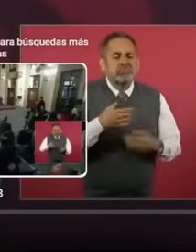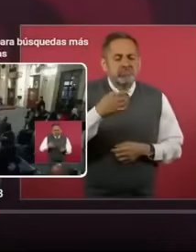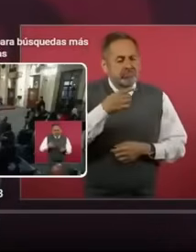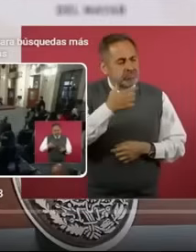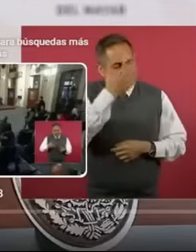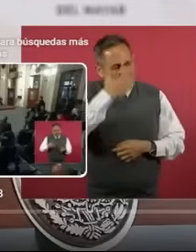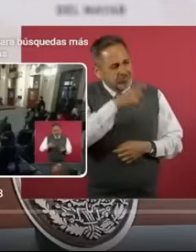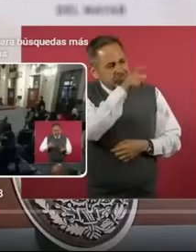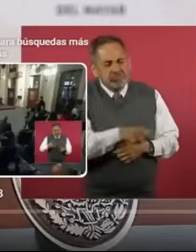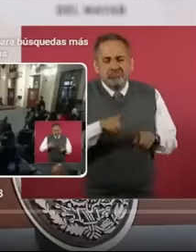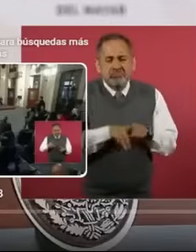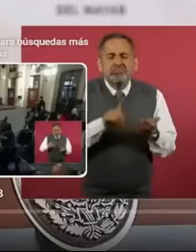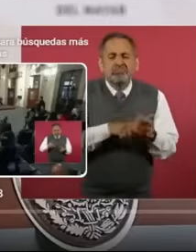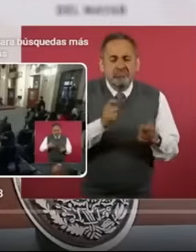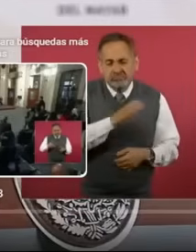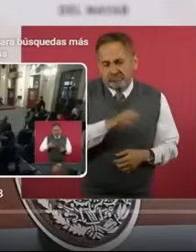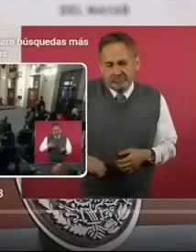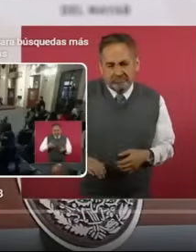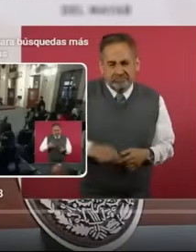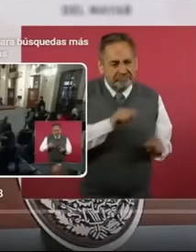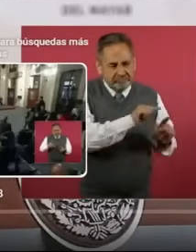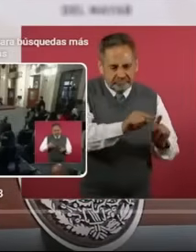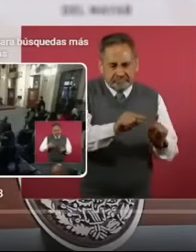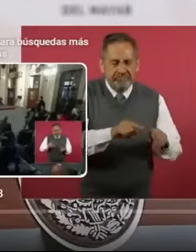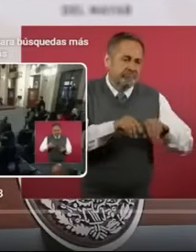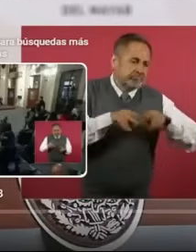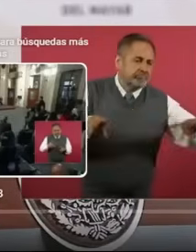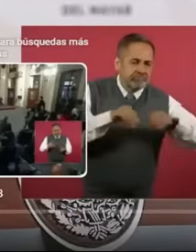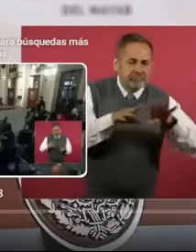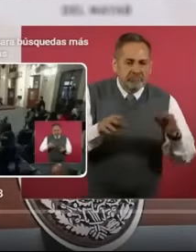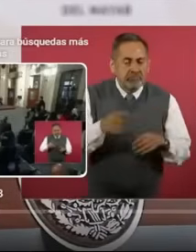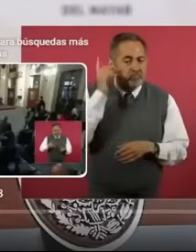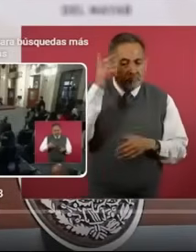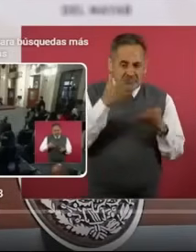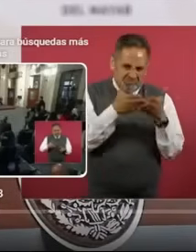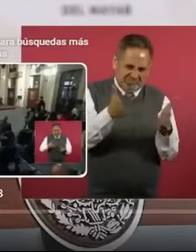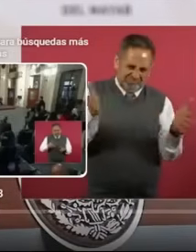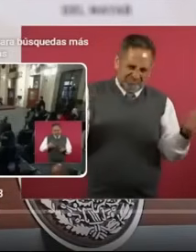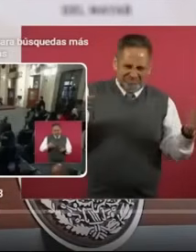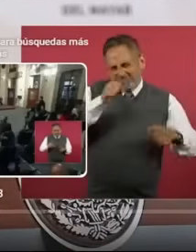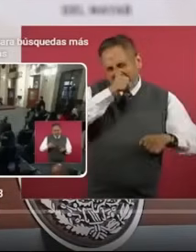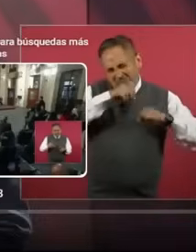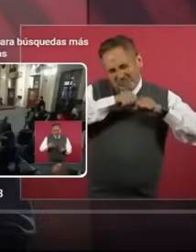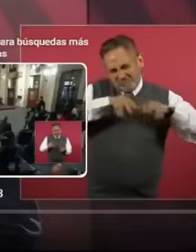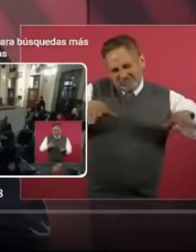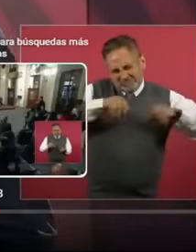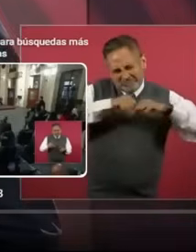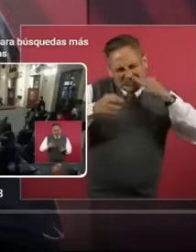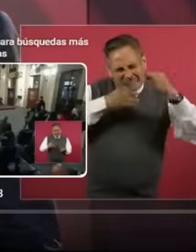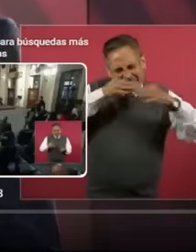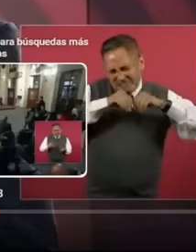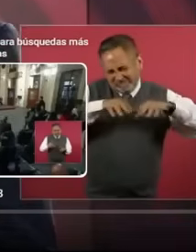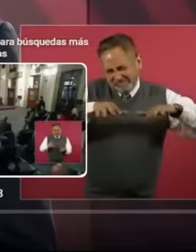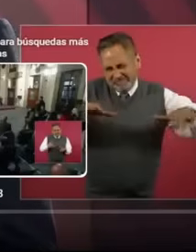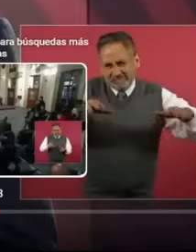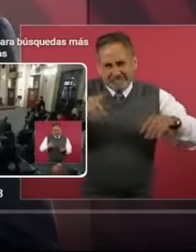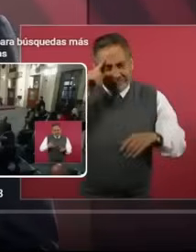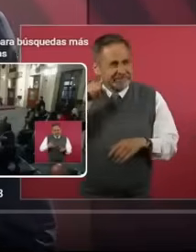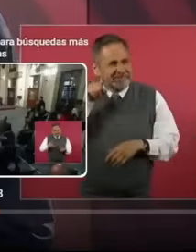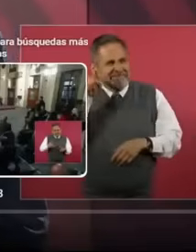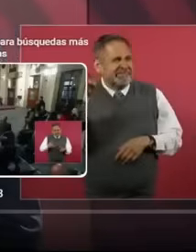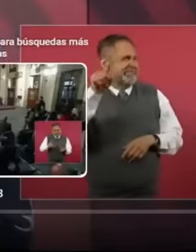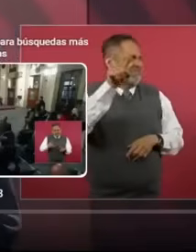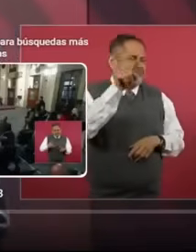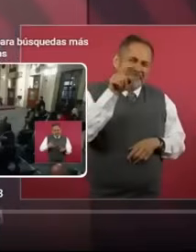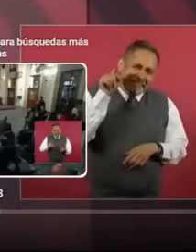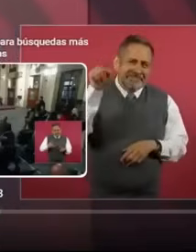acondicionado, recursos de automatizados, computadoras y todo lo de la última tecnología. No